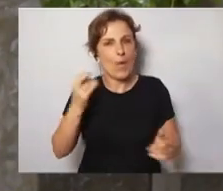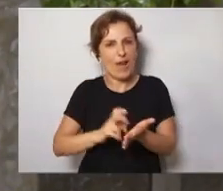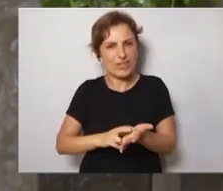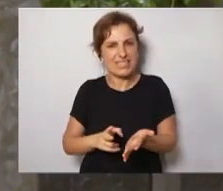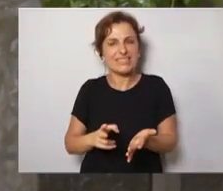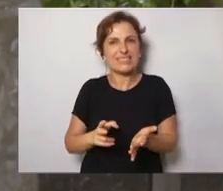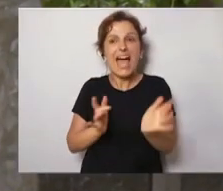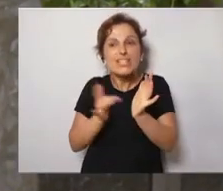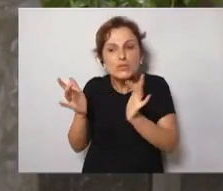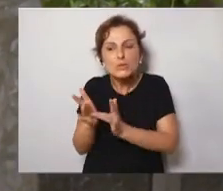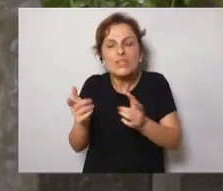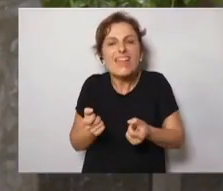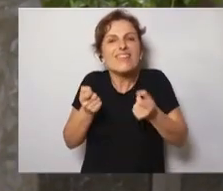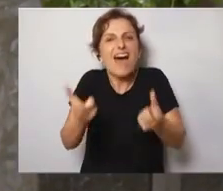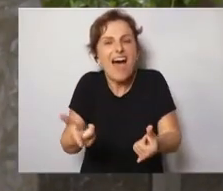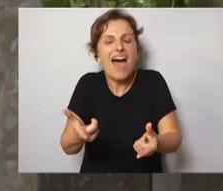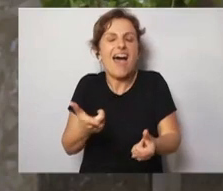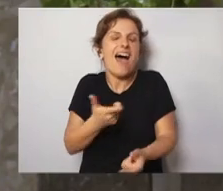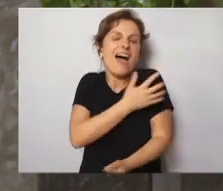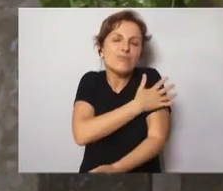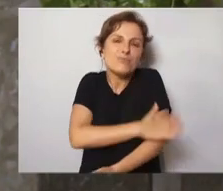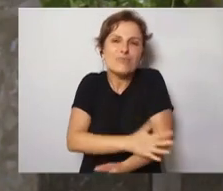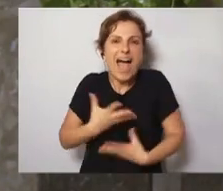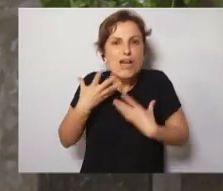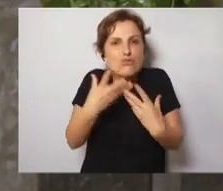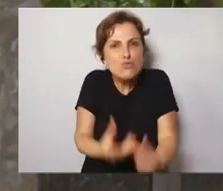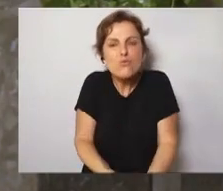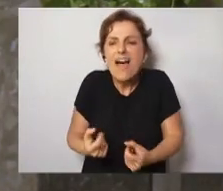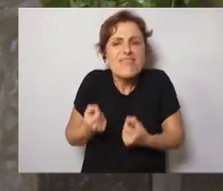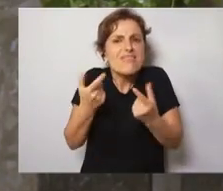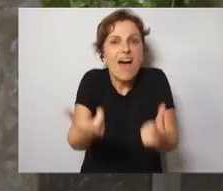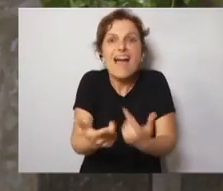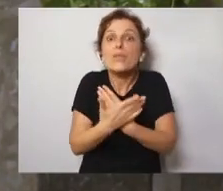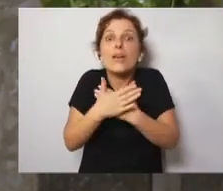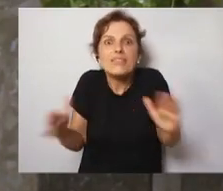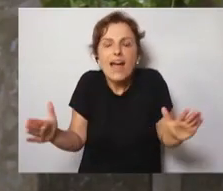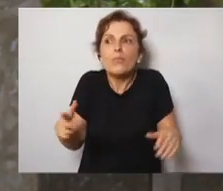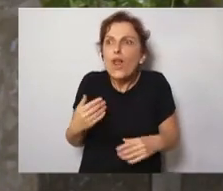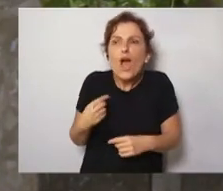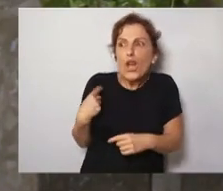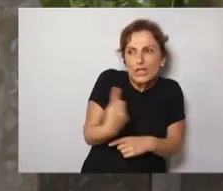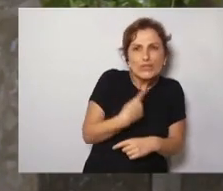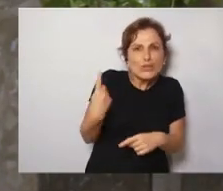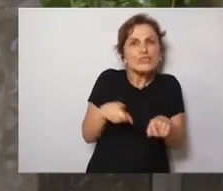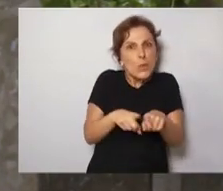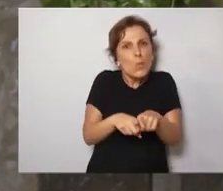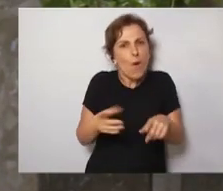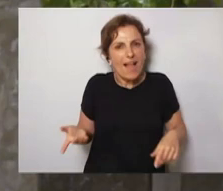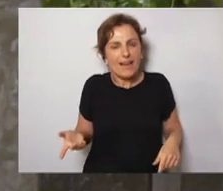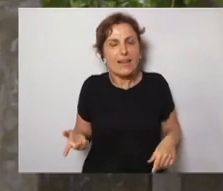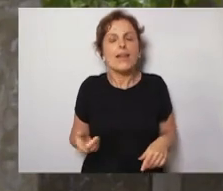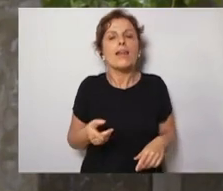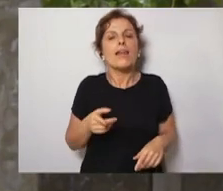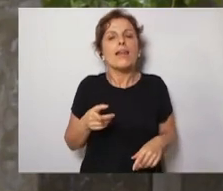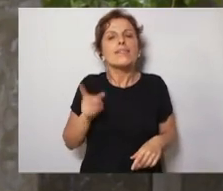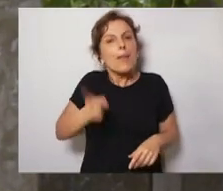el que alivia el que da libertad y el san pablo en la carta a los